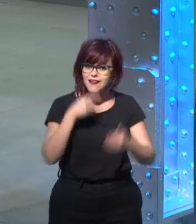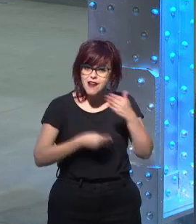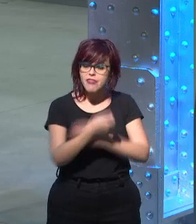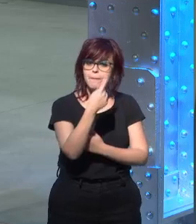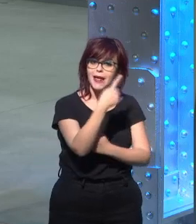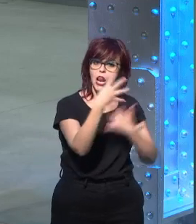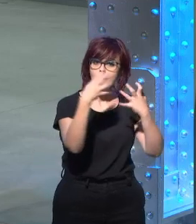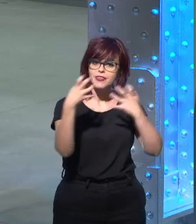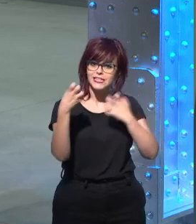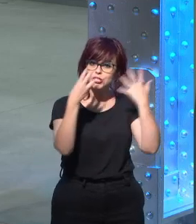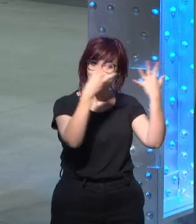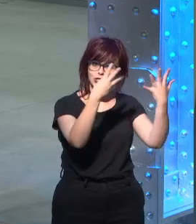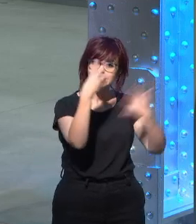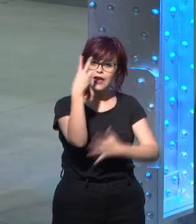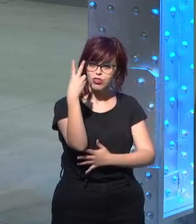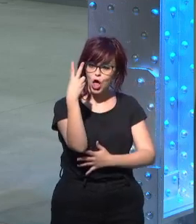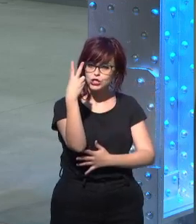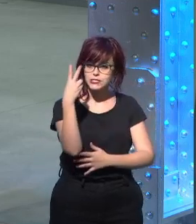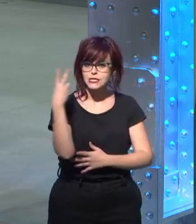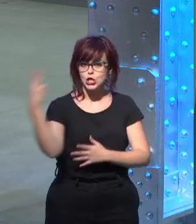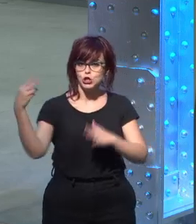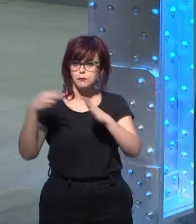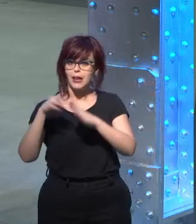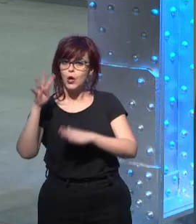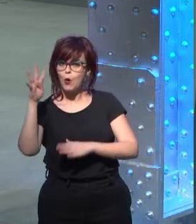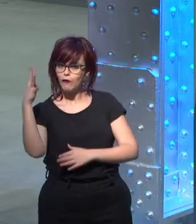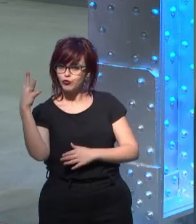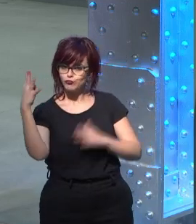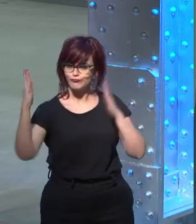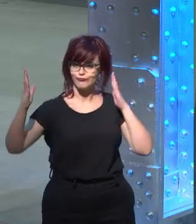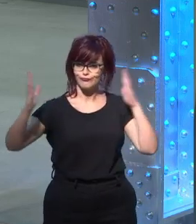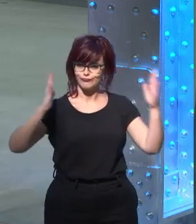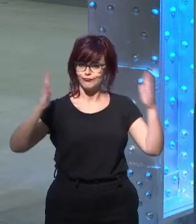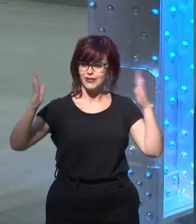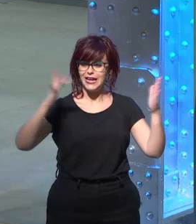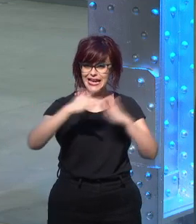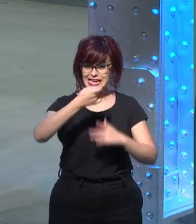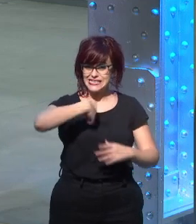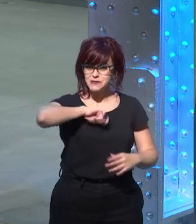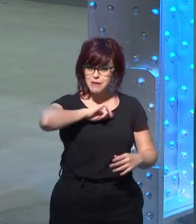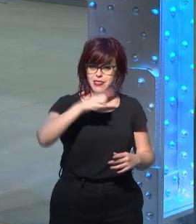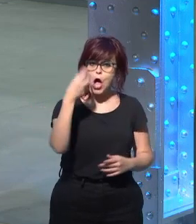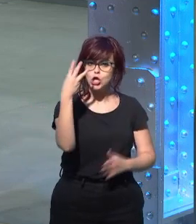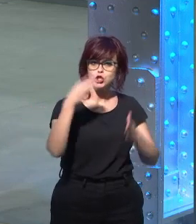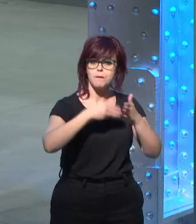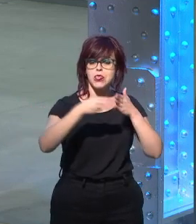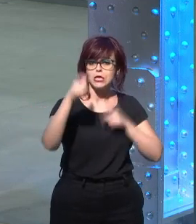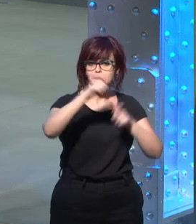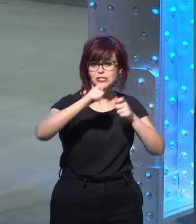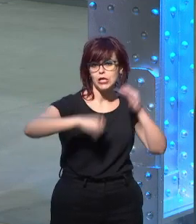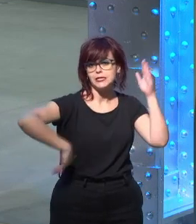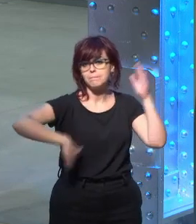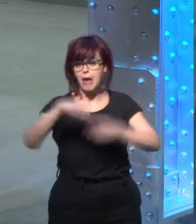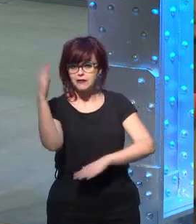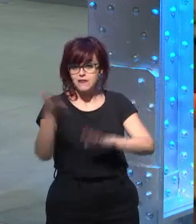entre 1982 y 2004, que son en España más de 8 millones de personas y